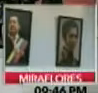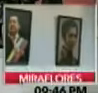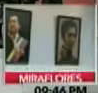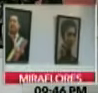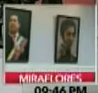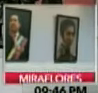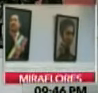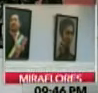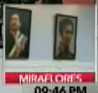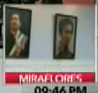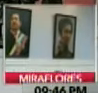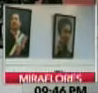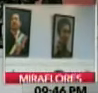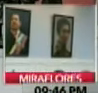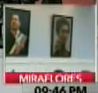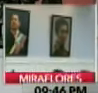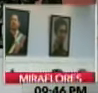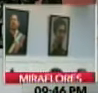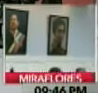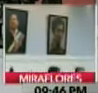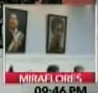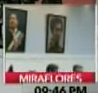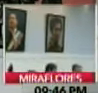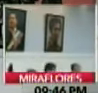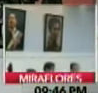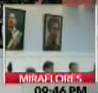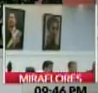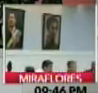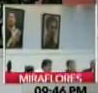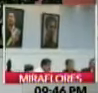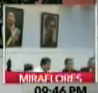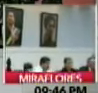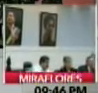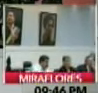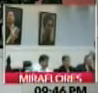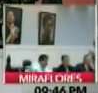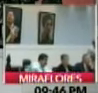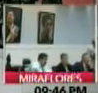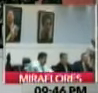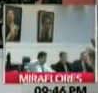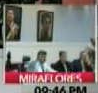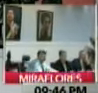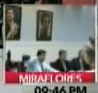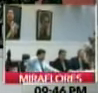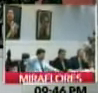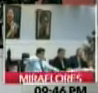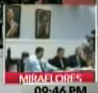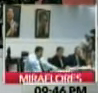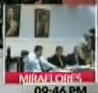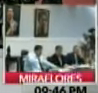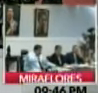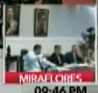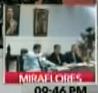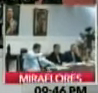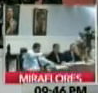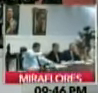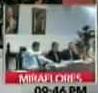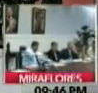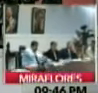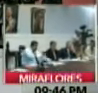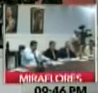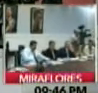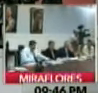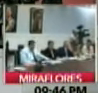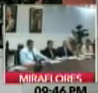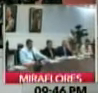eliminaron. Estaban, ¿cómo se llama? Tienen ganas de reír. Escriben los bobos esto. Sorprendimos